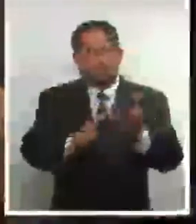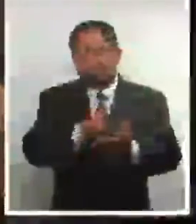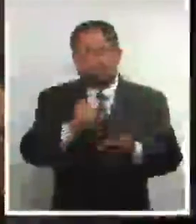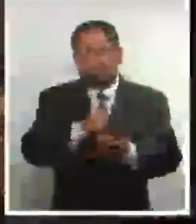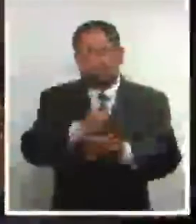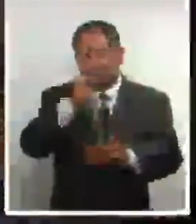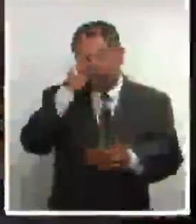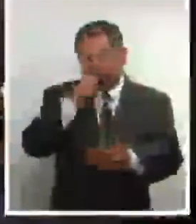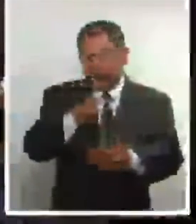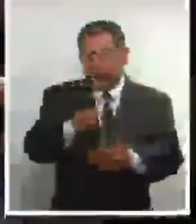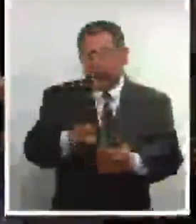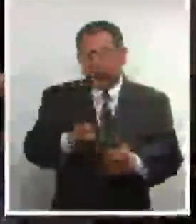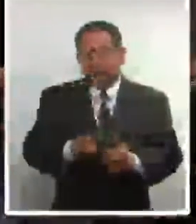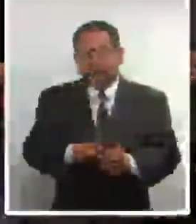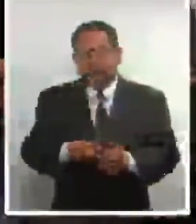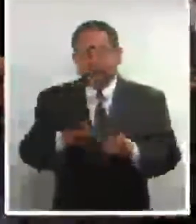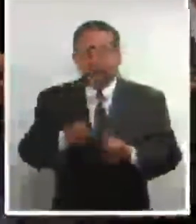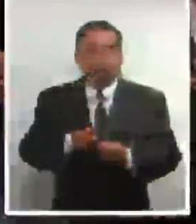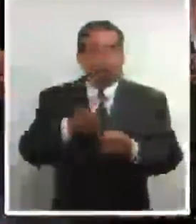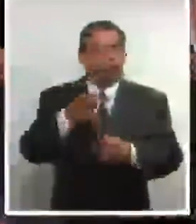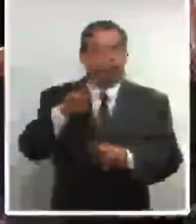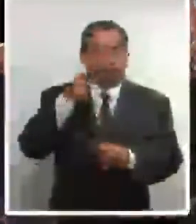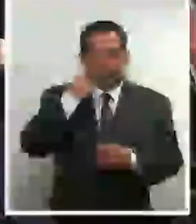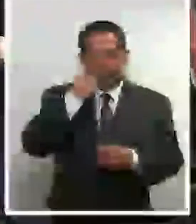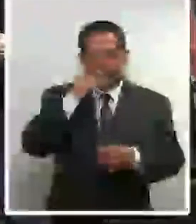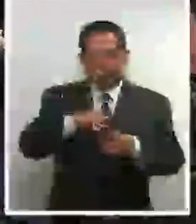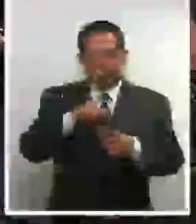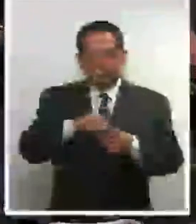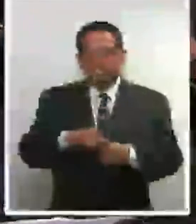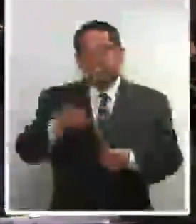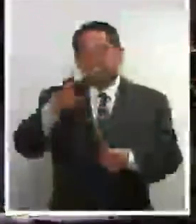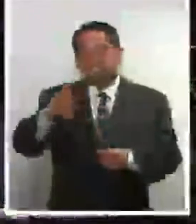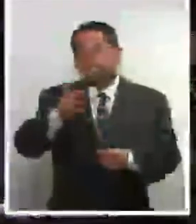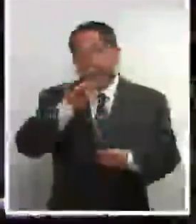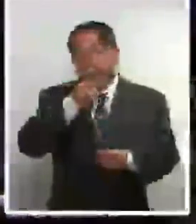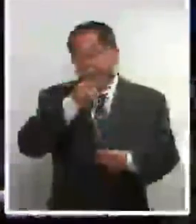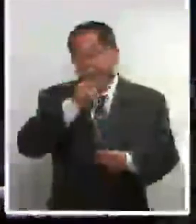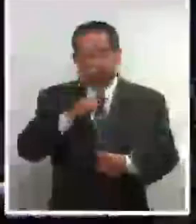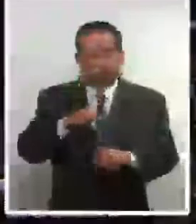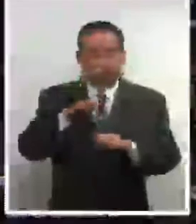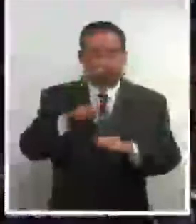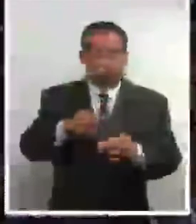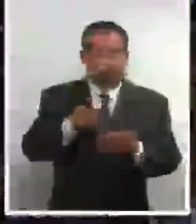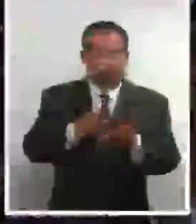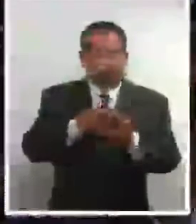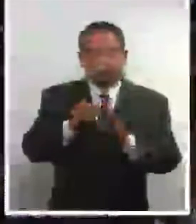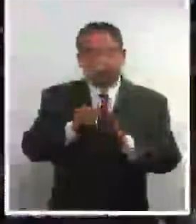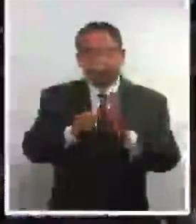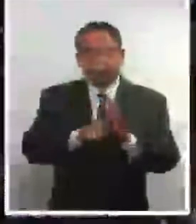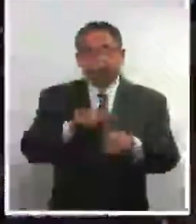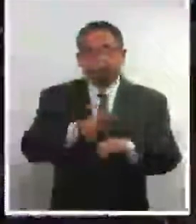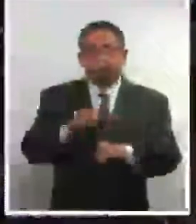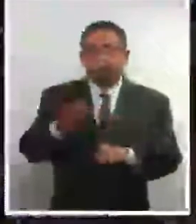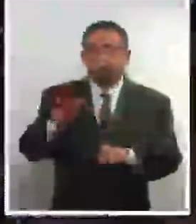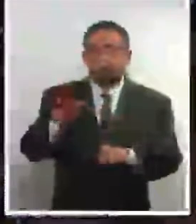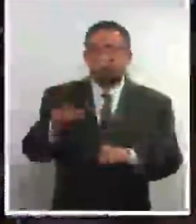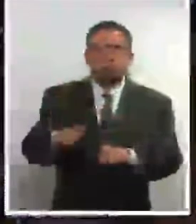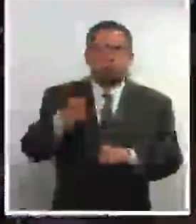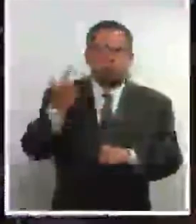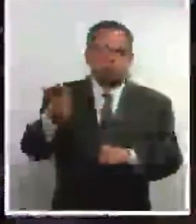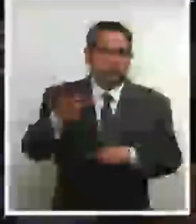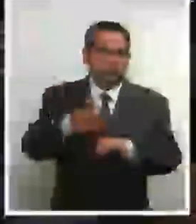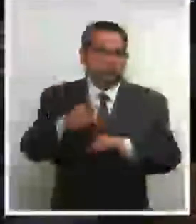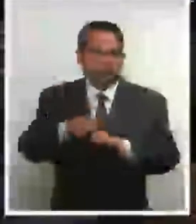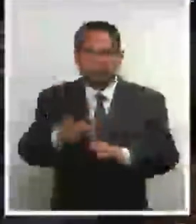de México emitan su voto hasta por 2 minutos referente a este artículo 48,